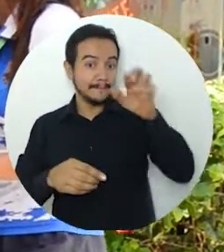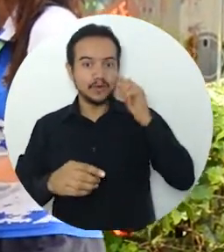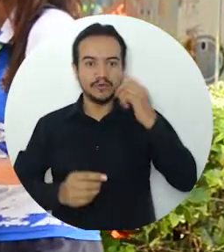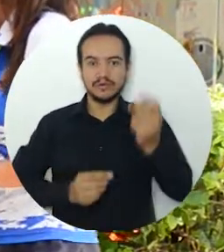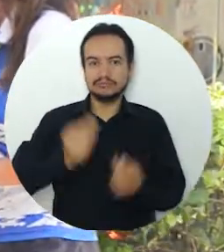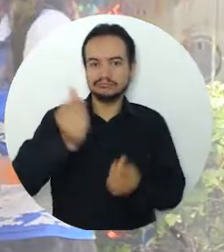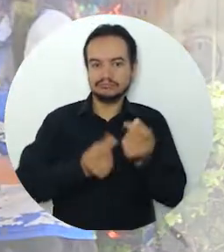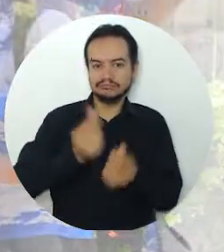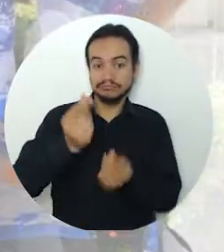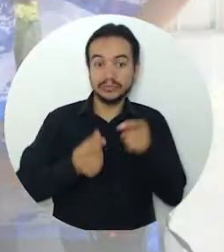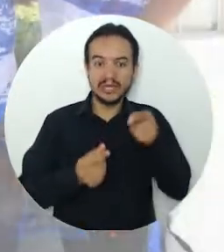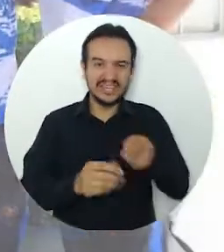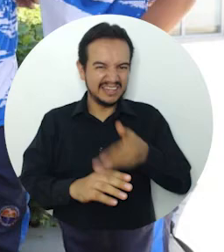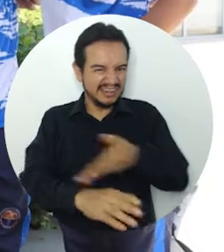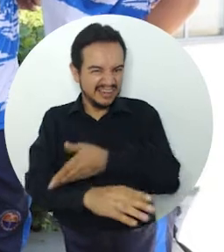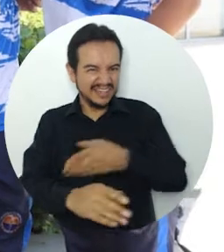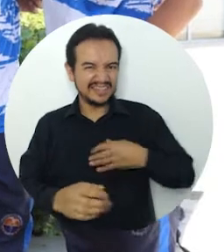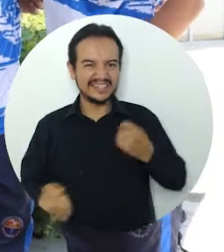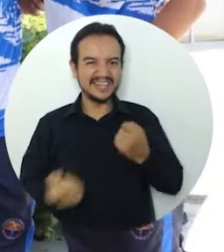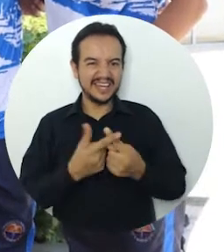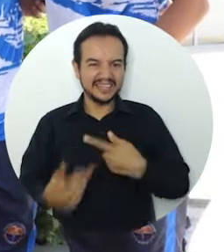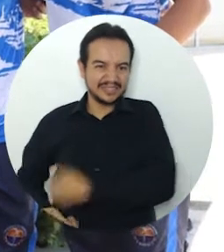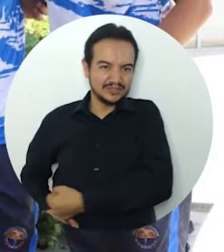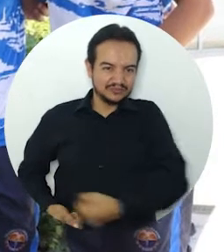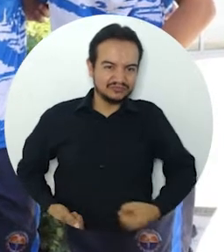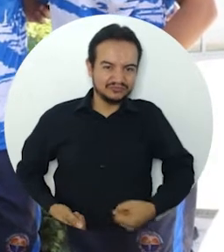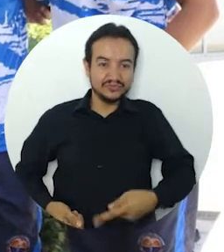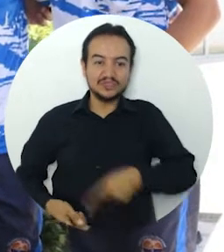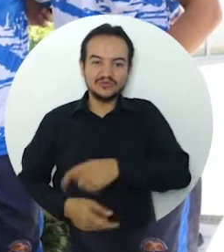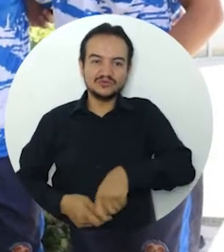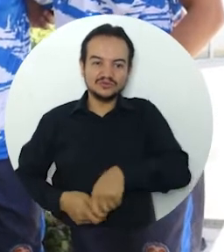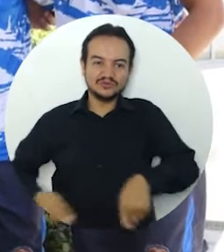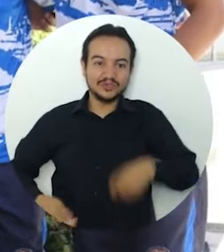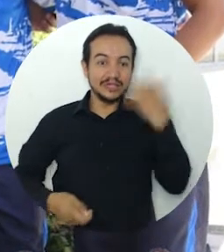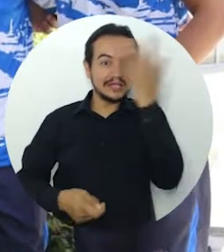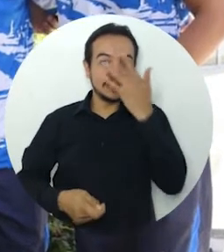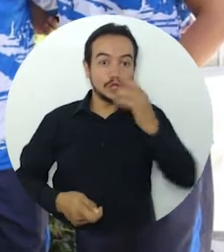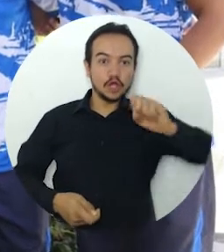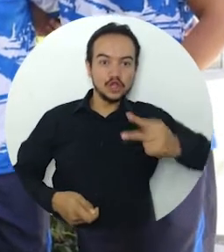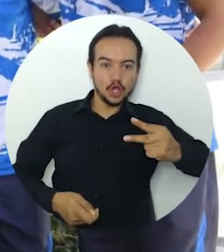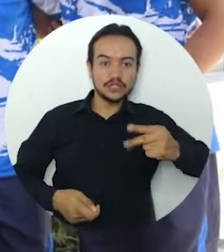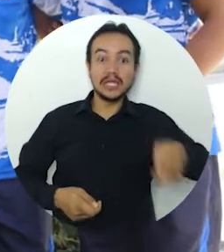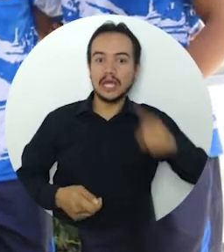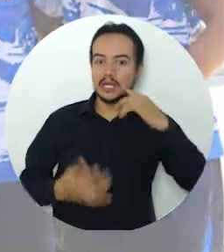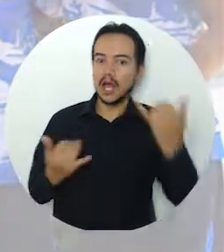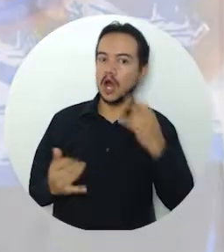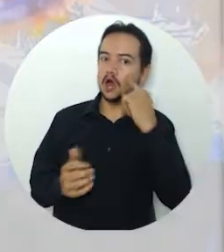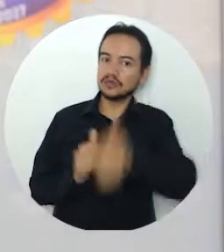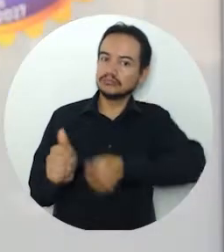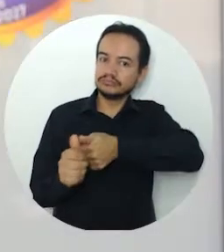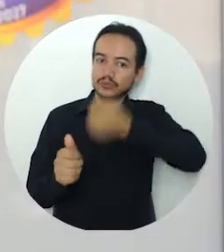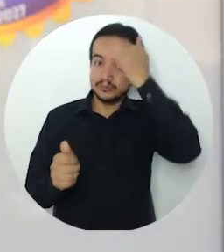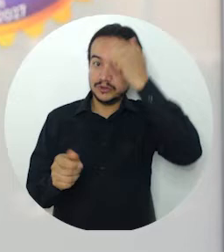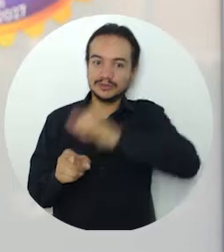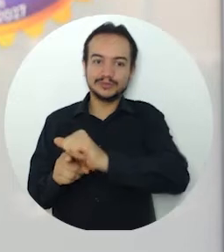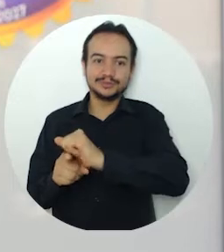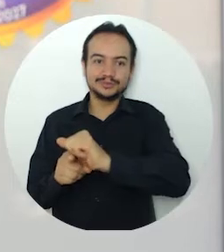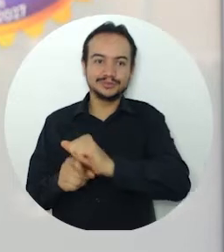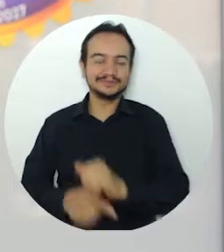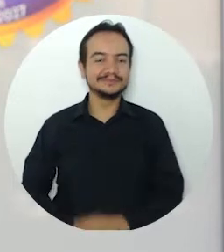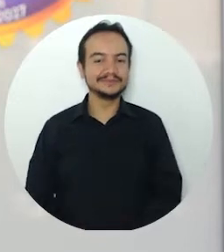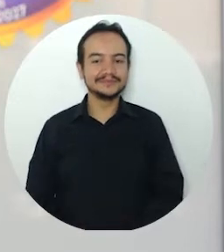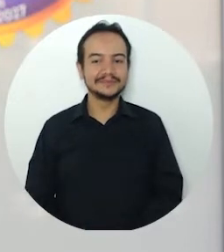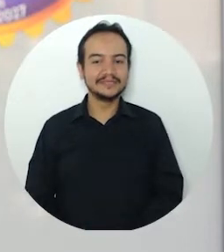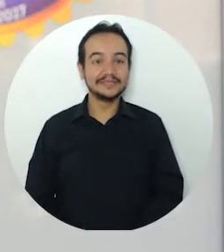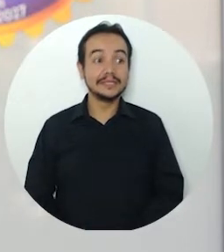segundo cinturón negro y segundo dan, es la entrenadora de la Universidad del Magdalena en esta disciplina deportiva. Contamos con el apoyo de